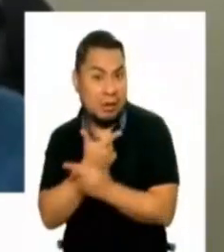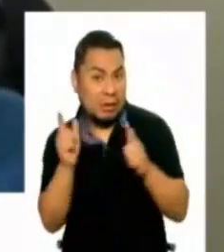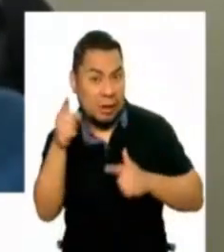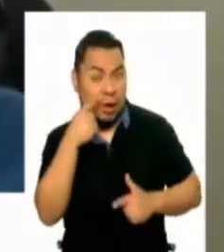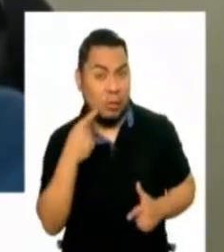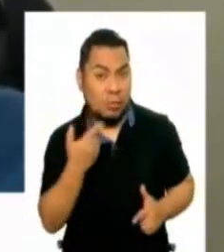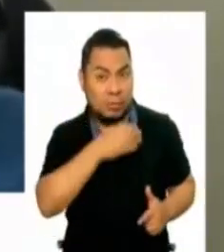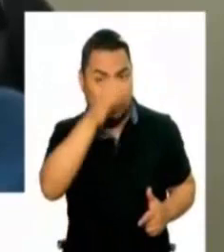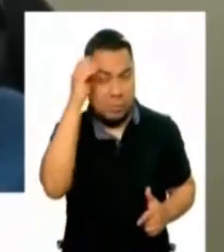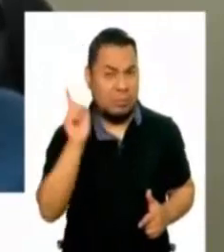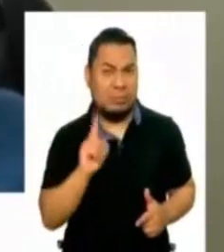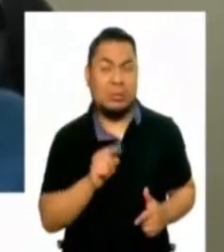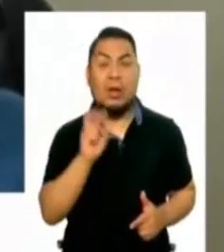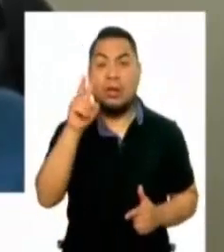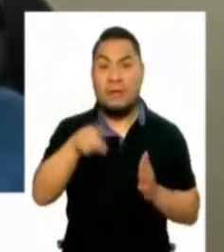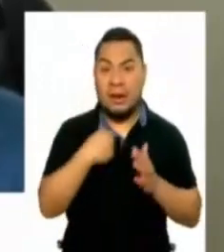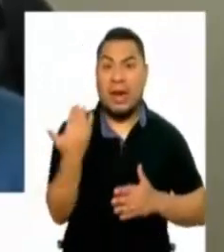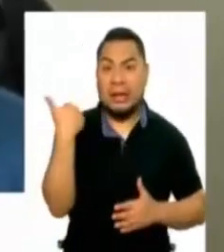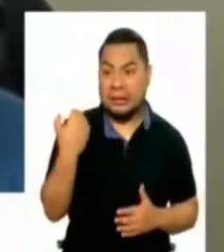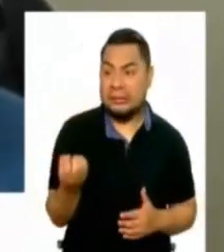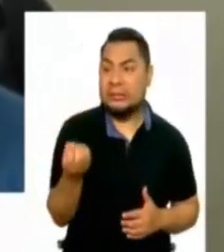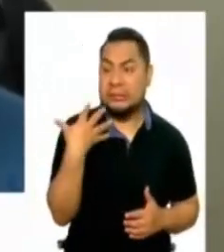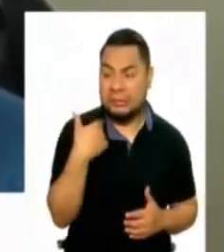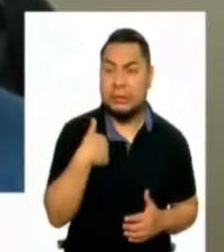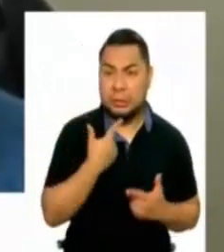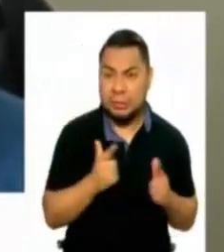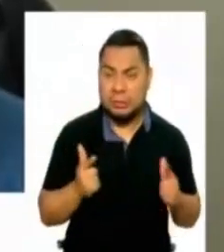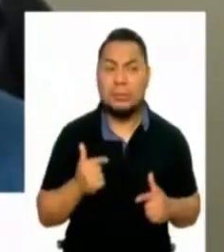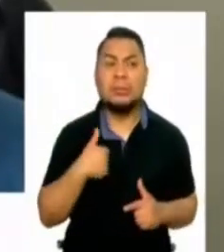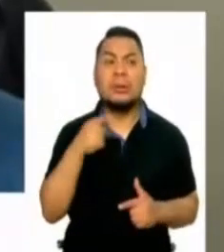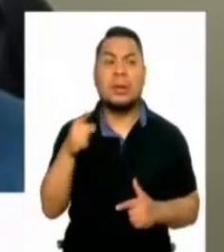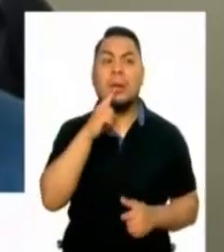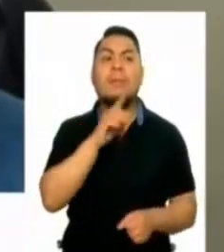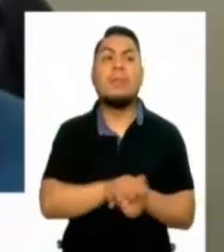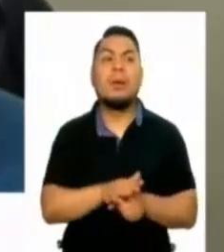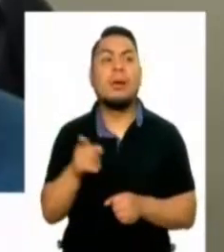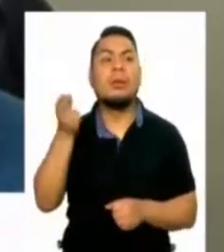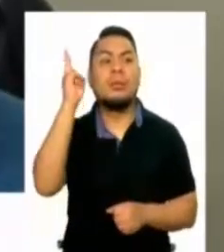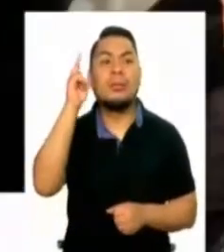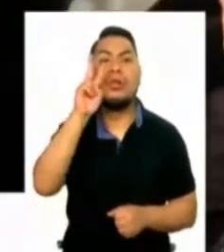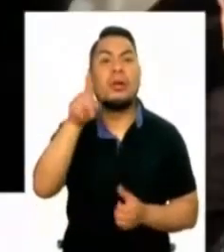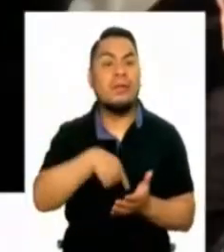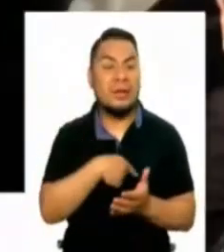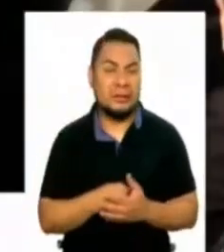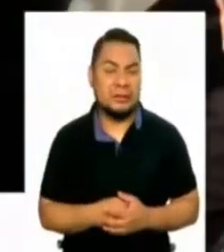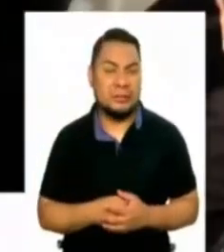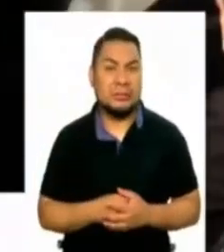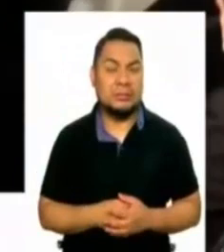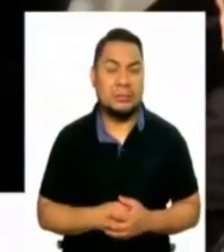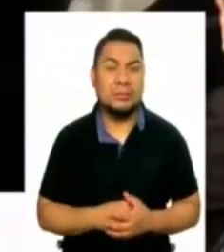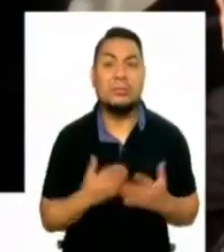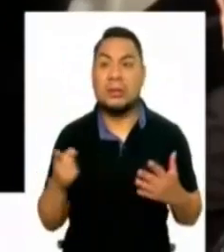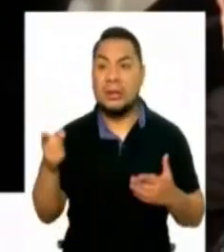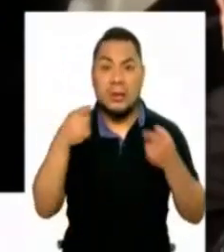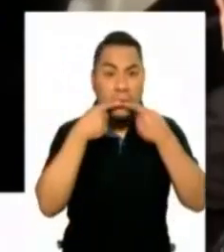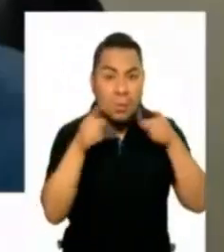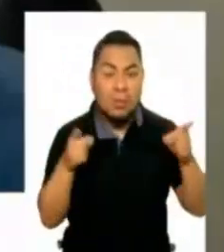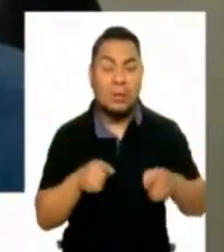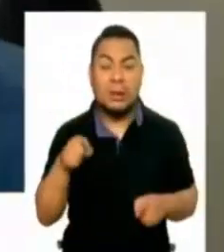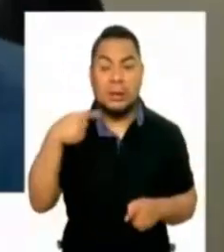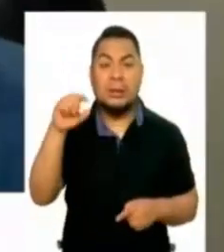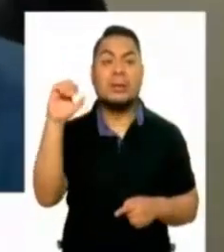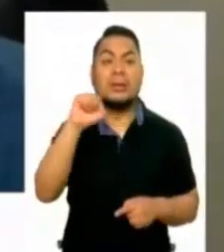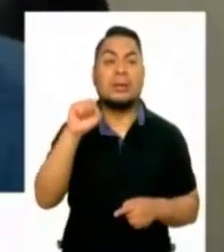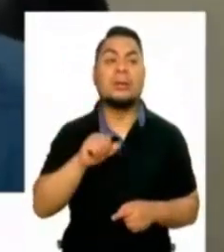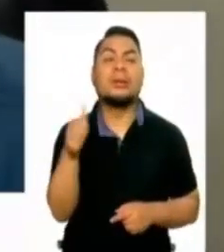este señor, que lo ofreció dos veces y empeñó su palabra de maestro dos veces. Finalmente anunció que este sábado